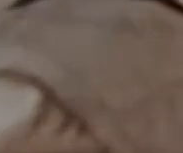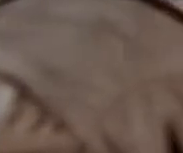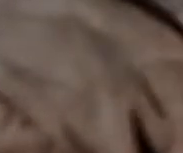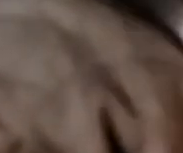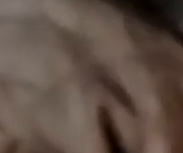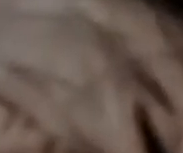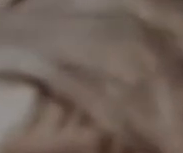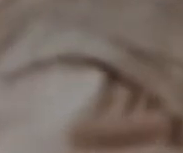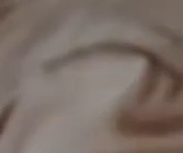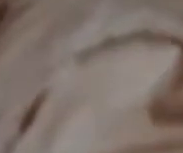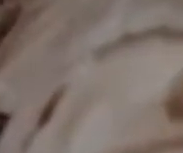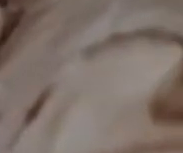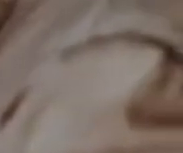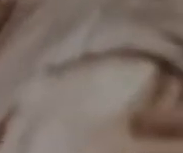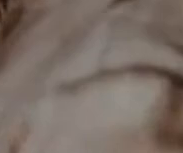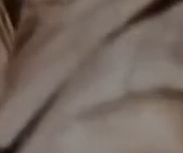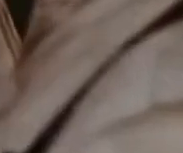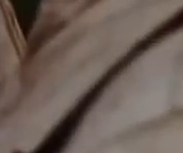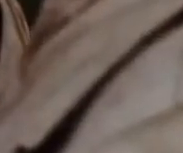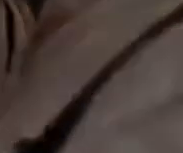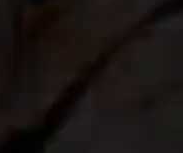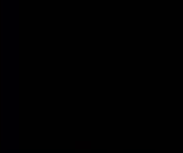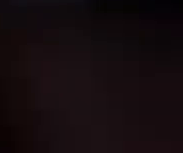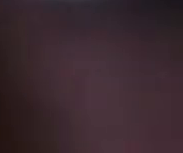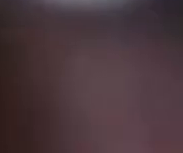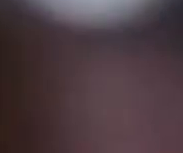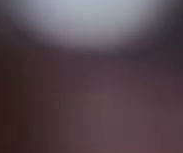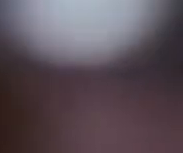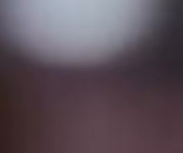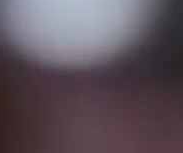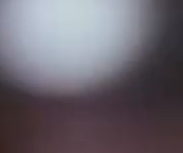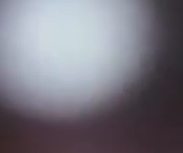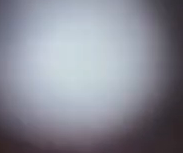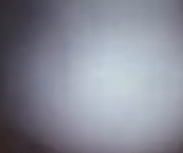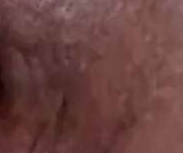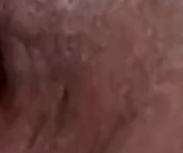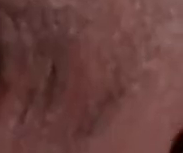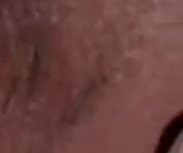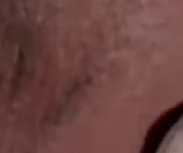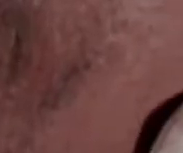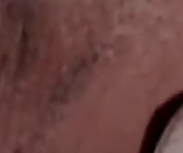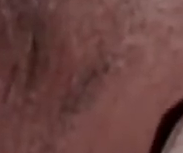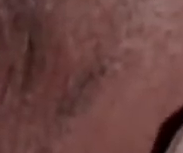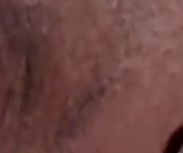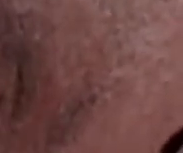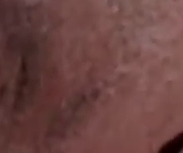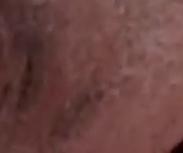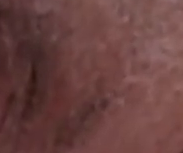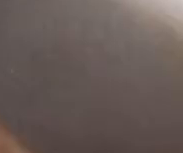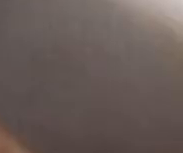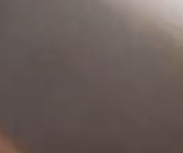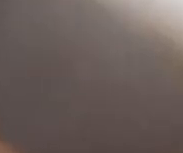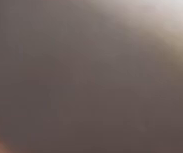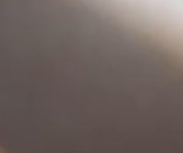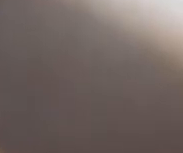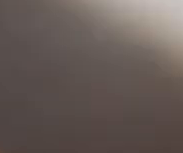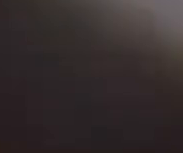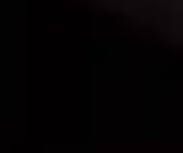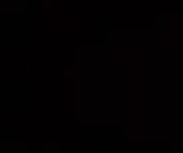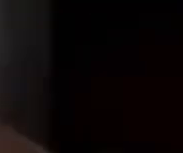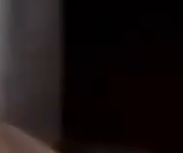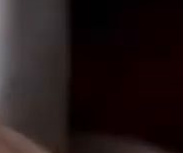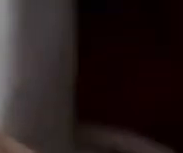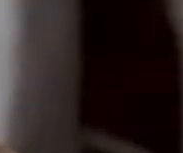Aquí, seres sin presente ni futuro se reúnen a consumir sus vidas y contar historias de muertos